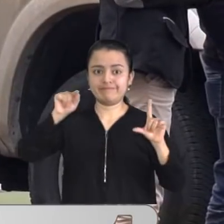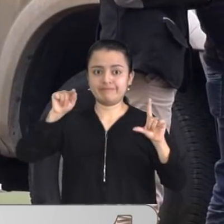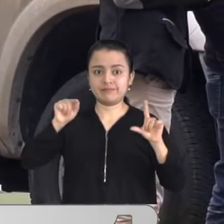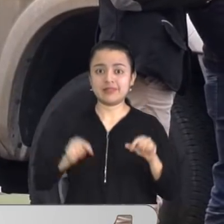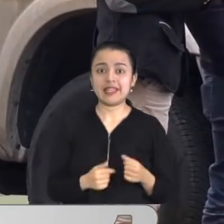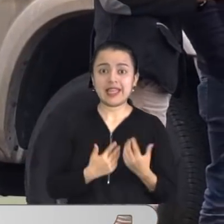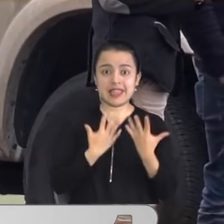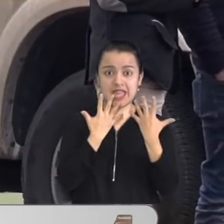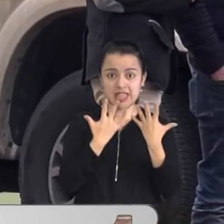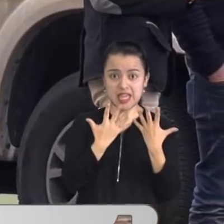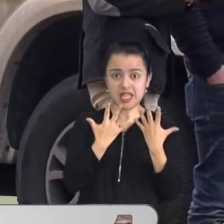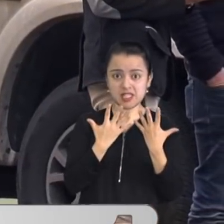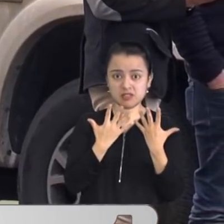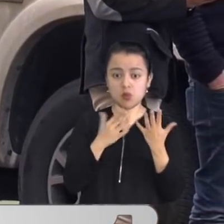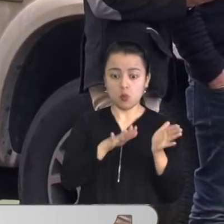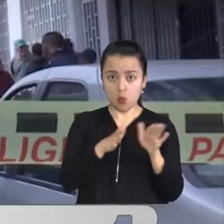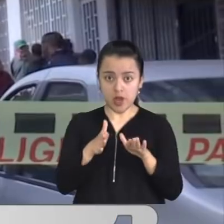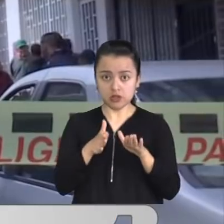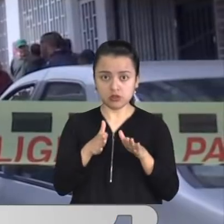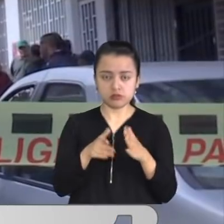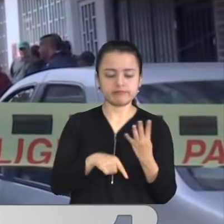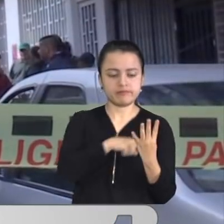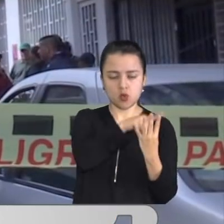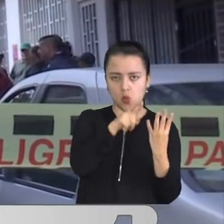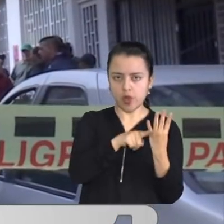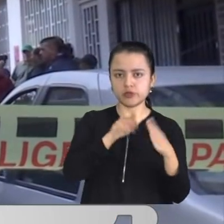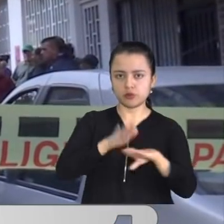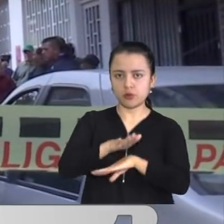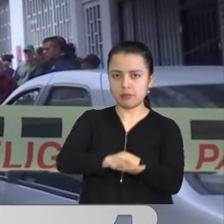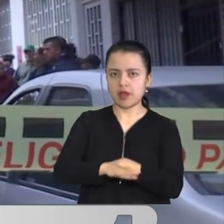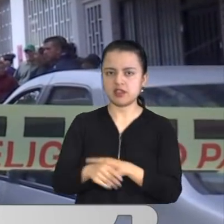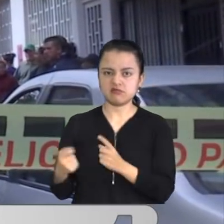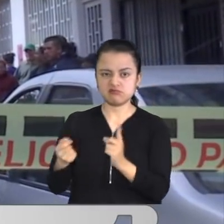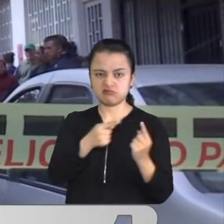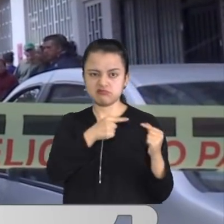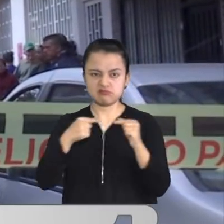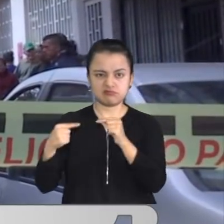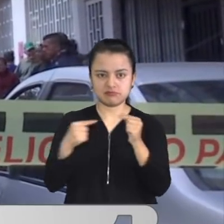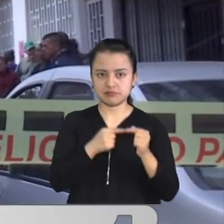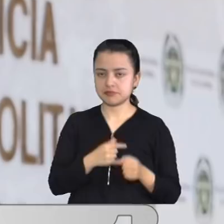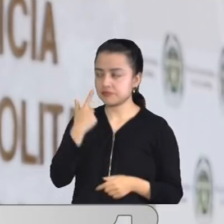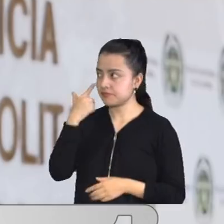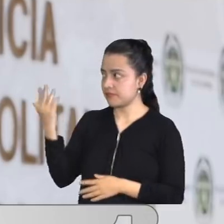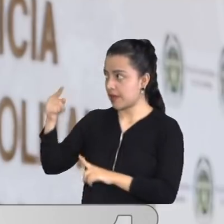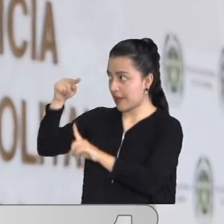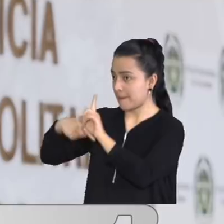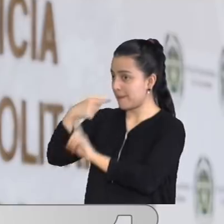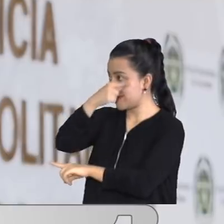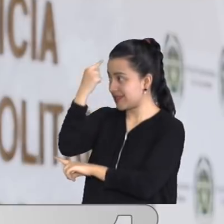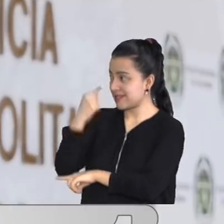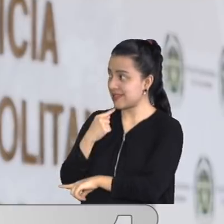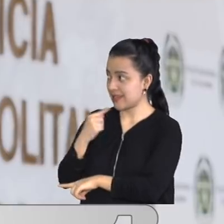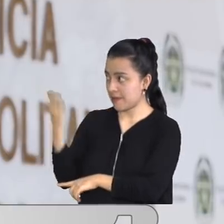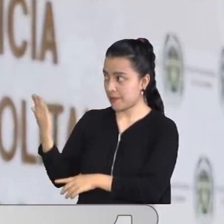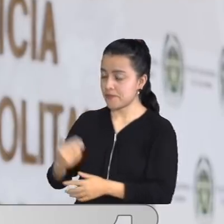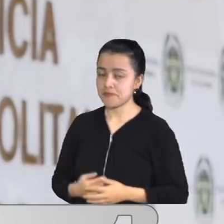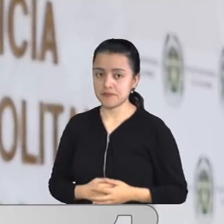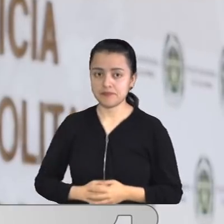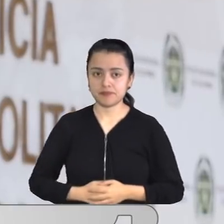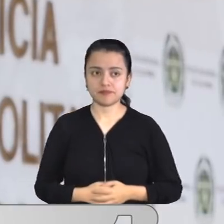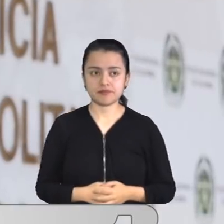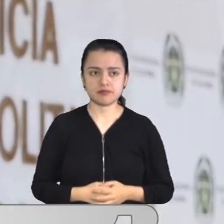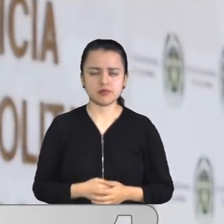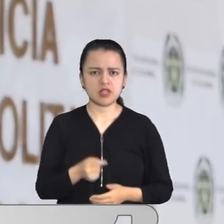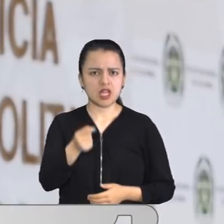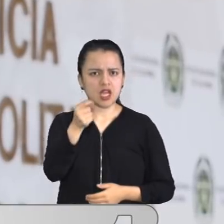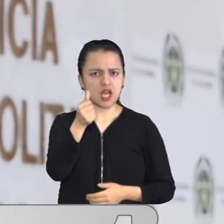de cada 10 homicidios del último mes fueron por intolerancia. En el mes de septiembre casi igualamos los homicidios por arma de fuego